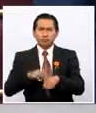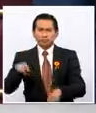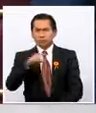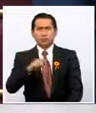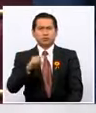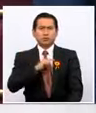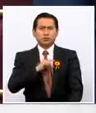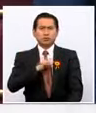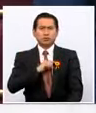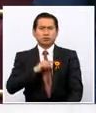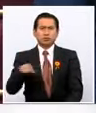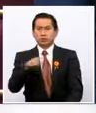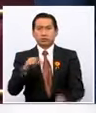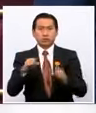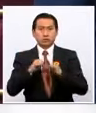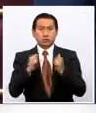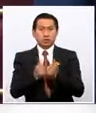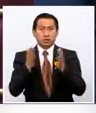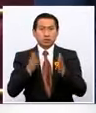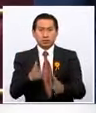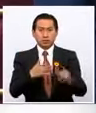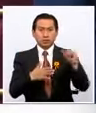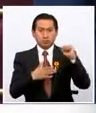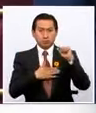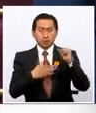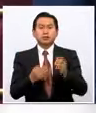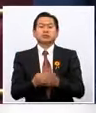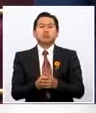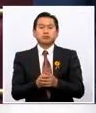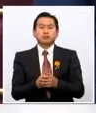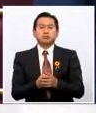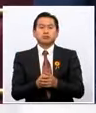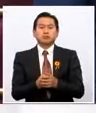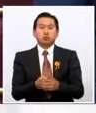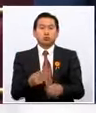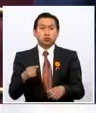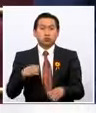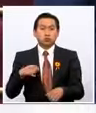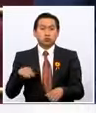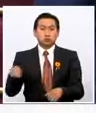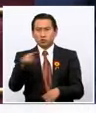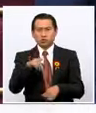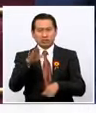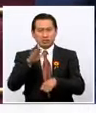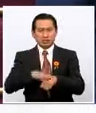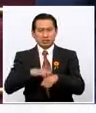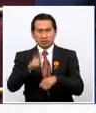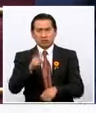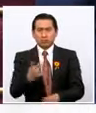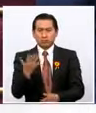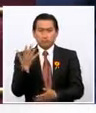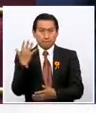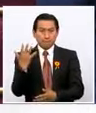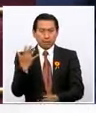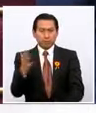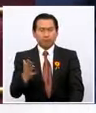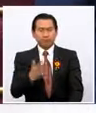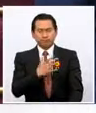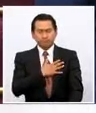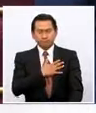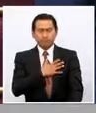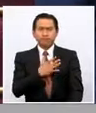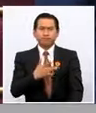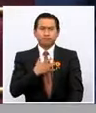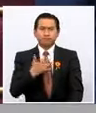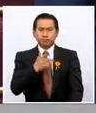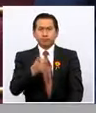de los hambres asambleístas del más los llamamos a que se pongan la mano al pecho y